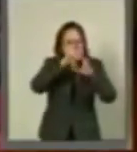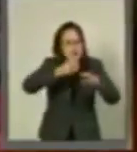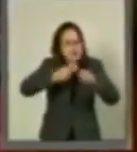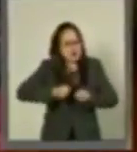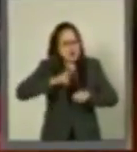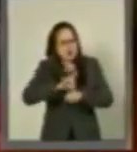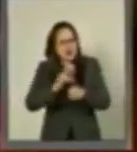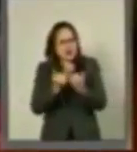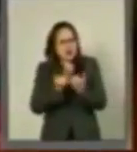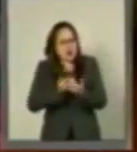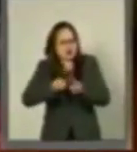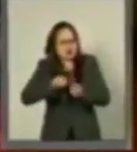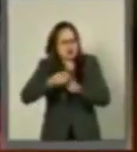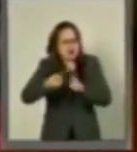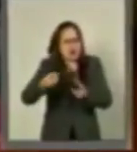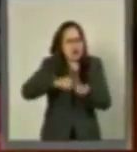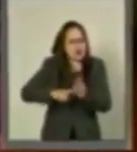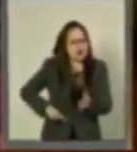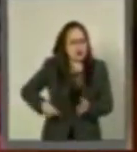sino de gobernabilidad.